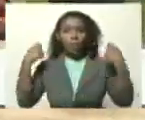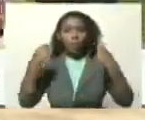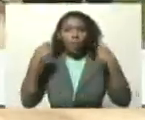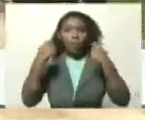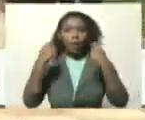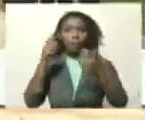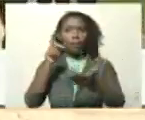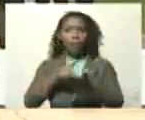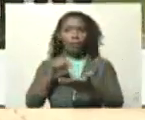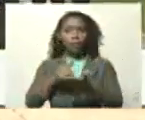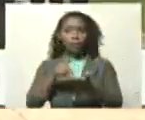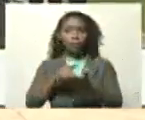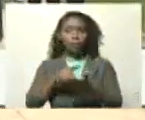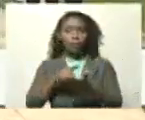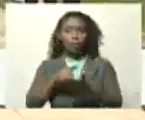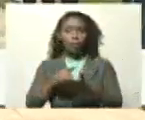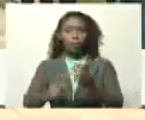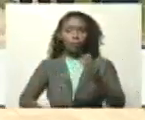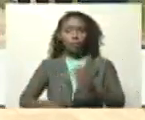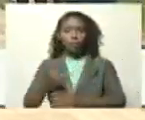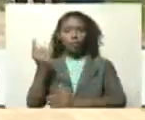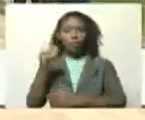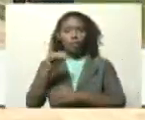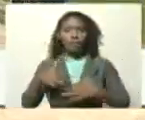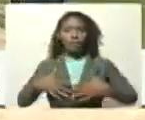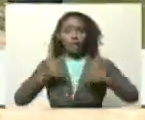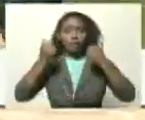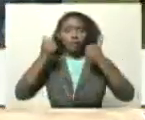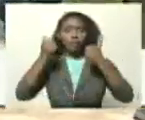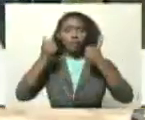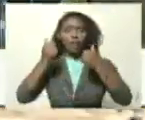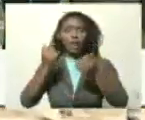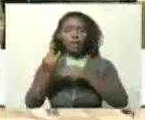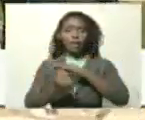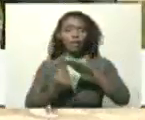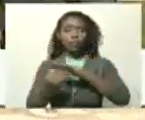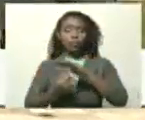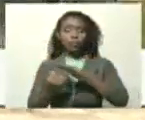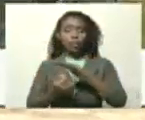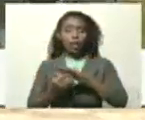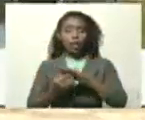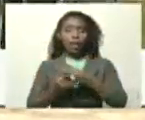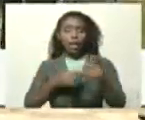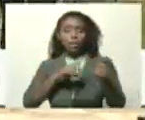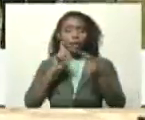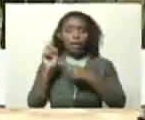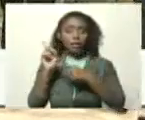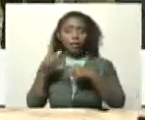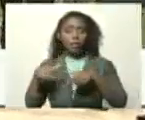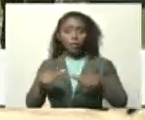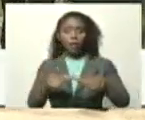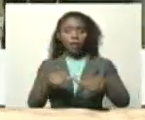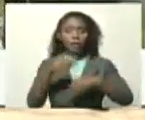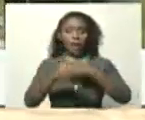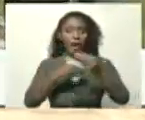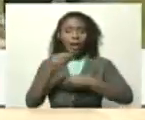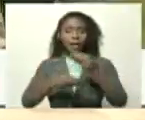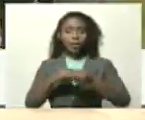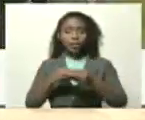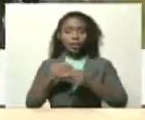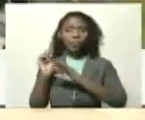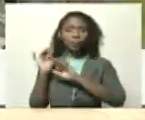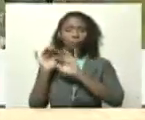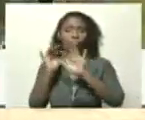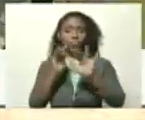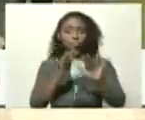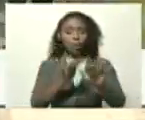está presente una vez más desde el rescate de la institucionalidad de estos espacios. Se ha hecho frecuente